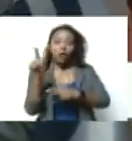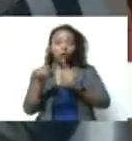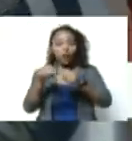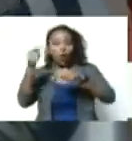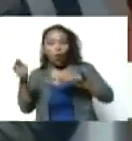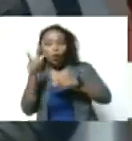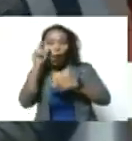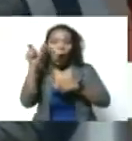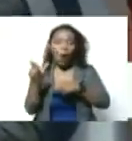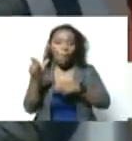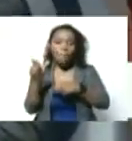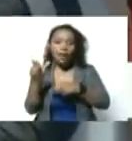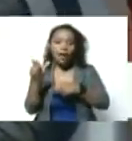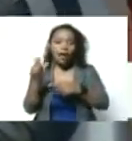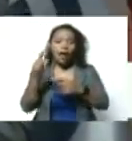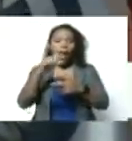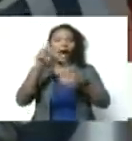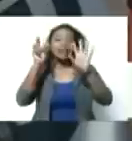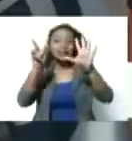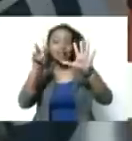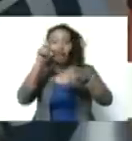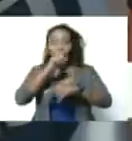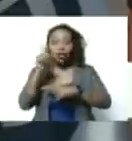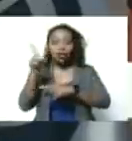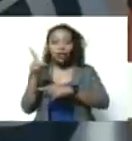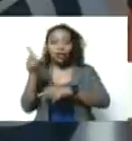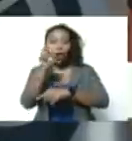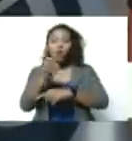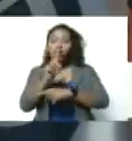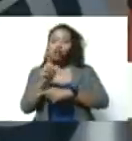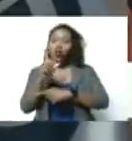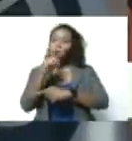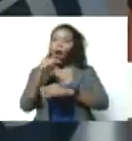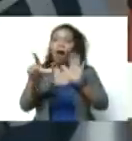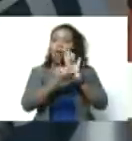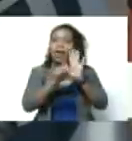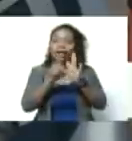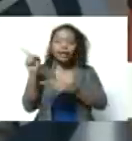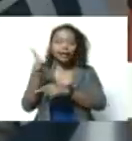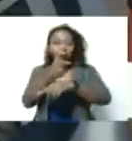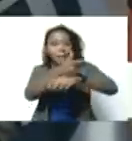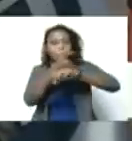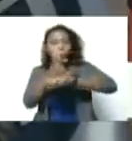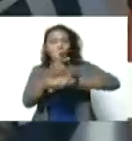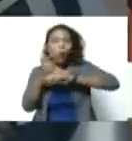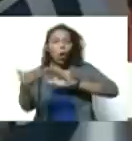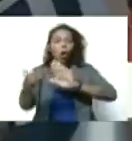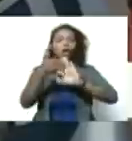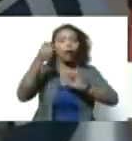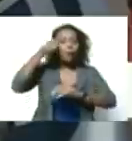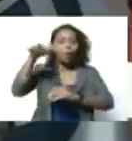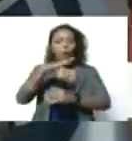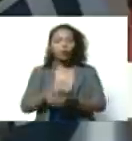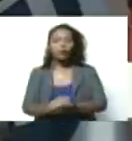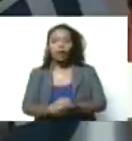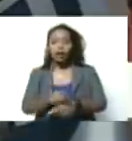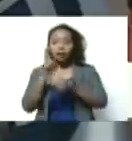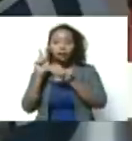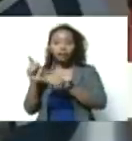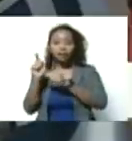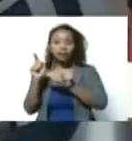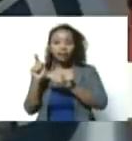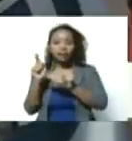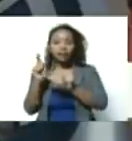condenados a 7 años de prisión por el delito de uso indebido de arma orgánica. Caso